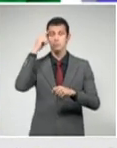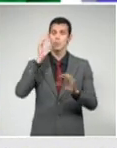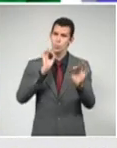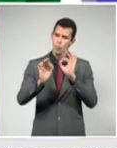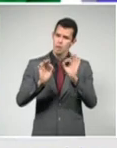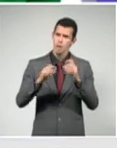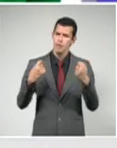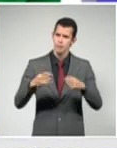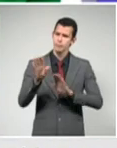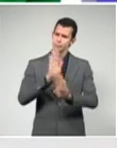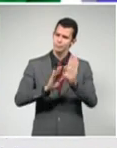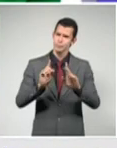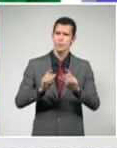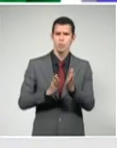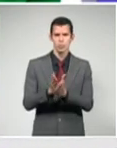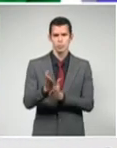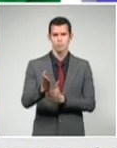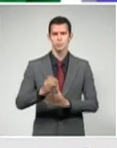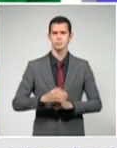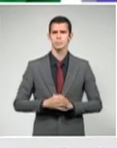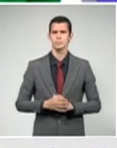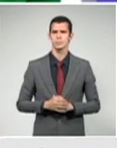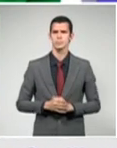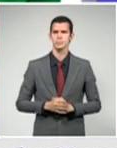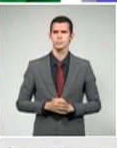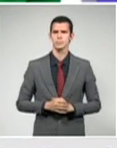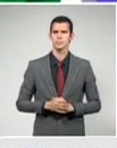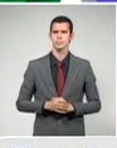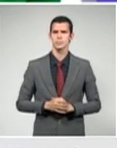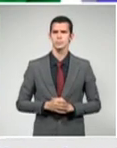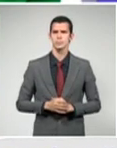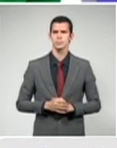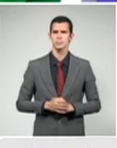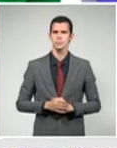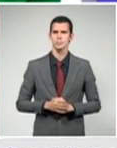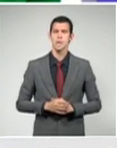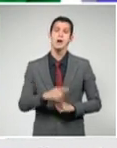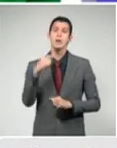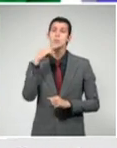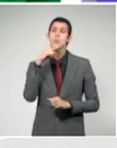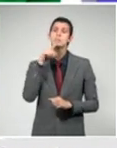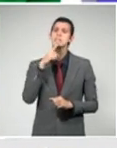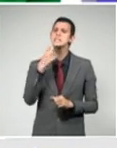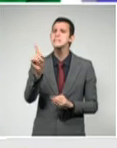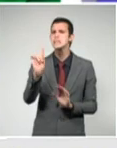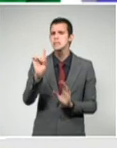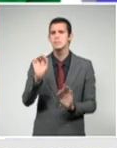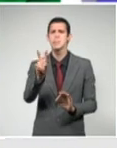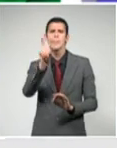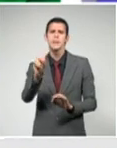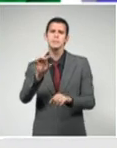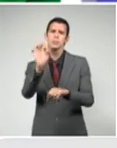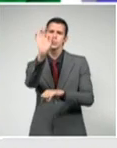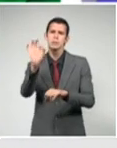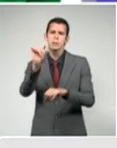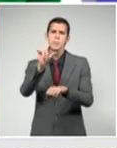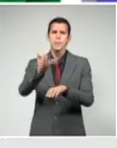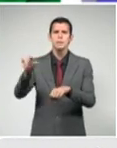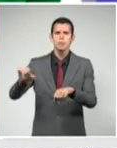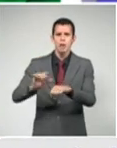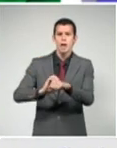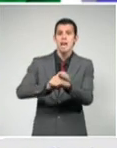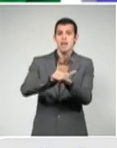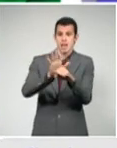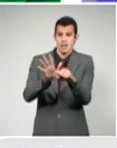de un 20% según los estudios que ellos han realizado. No deja inmunidad contra la COVID-19. Por